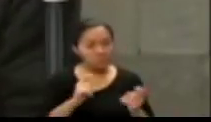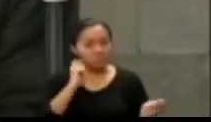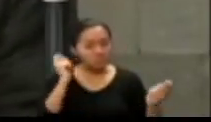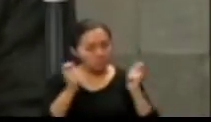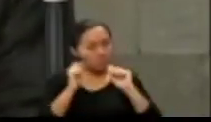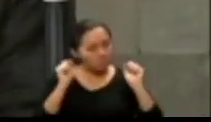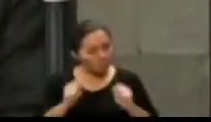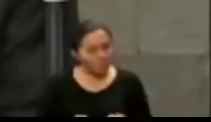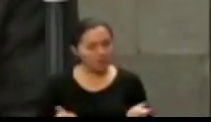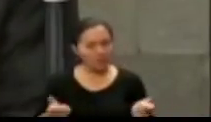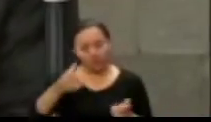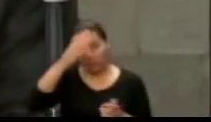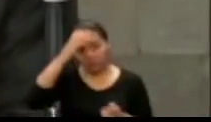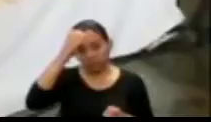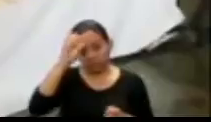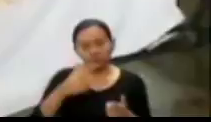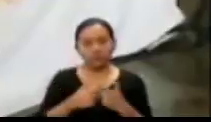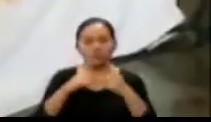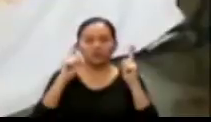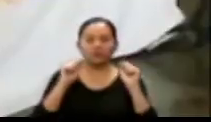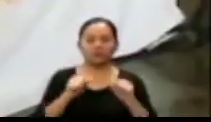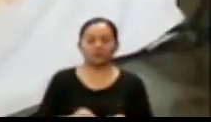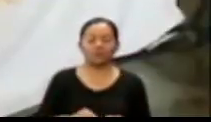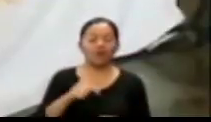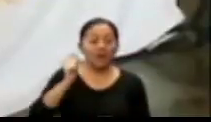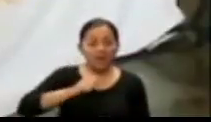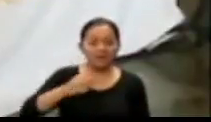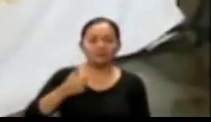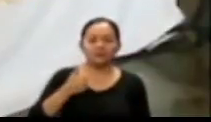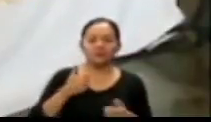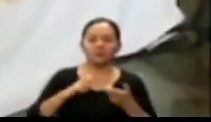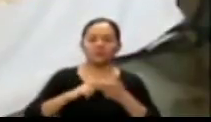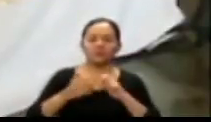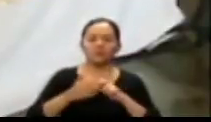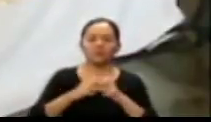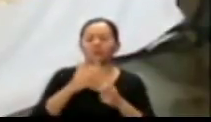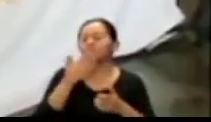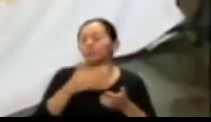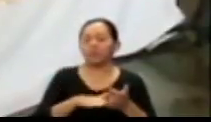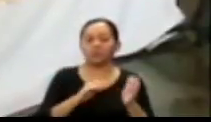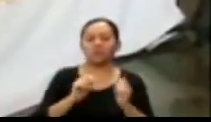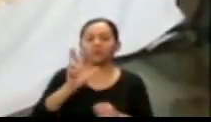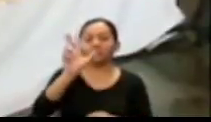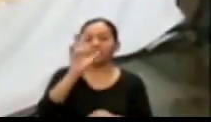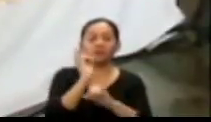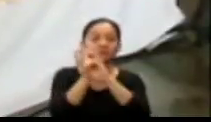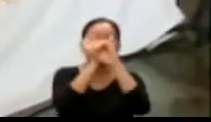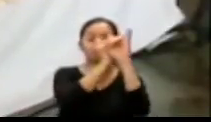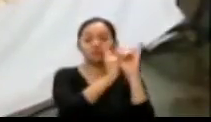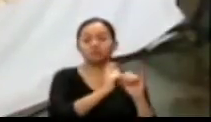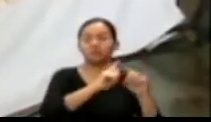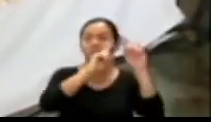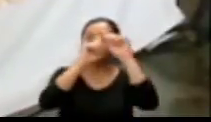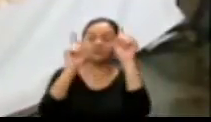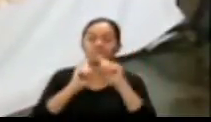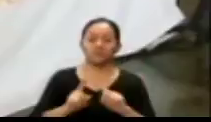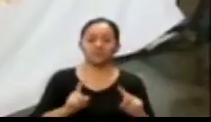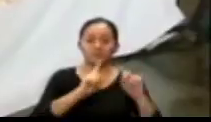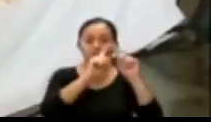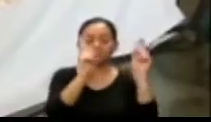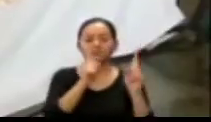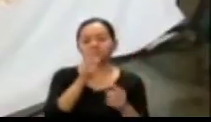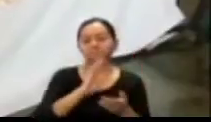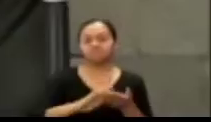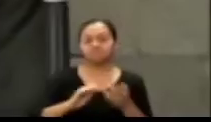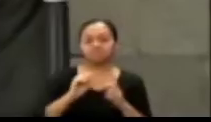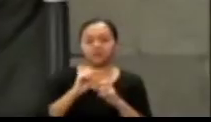pueda seguir sobre todo el concepto de soberanía, porque aquí ustedes tenían un problema con una troika, digamos, tres entidades distintas que,